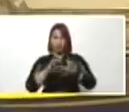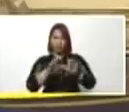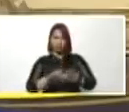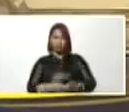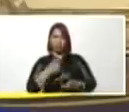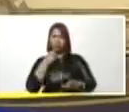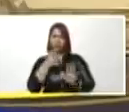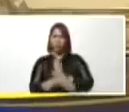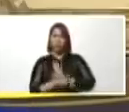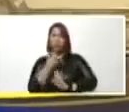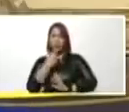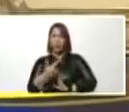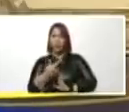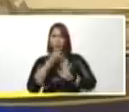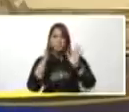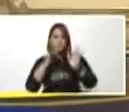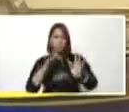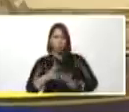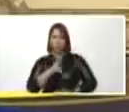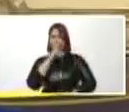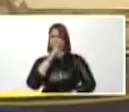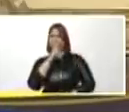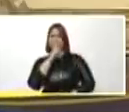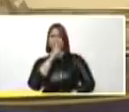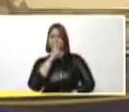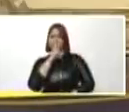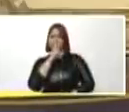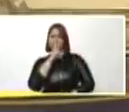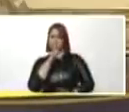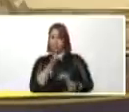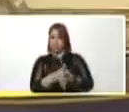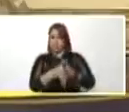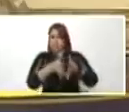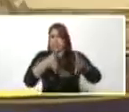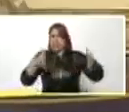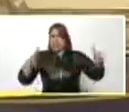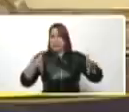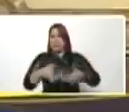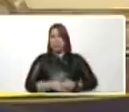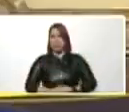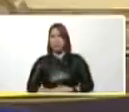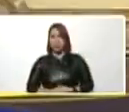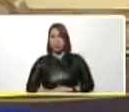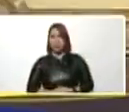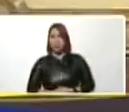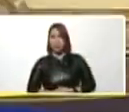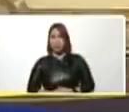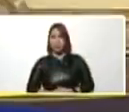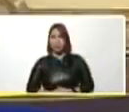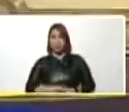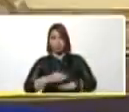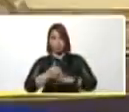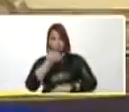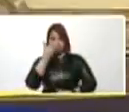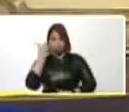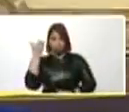digo. De manera desparpajada. General Padrino, almirante